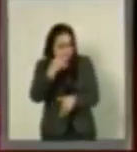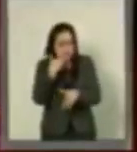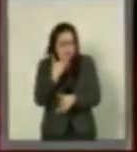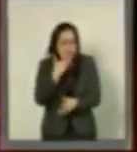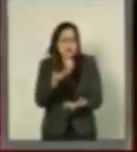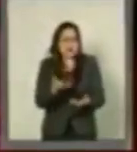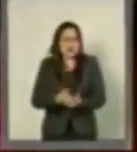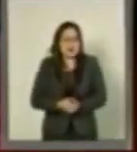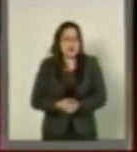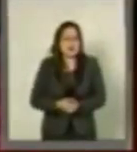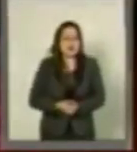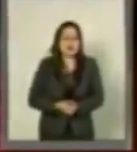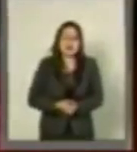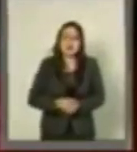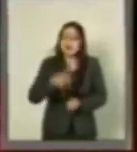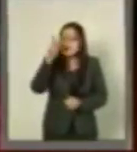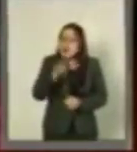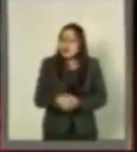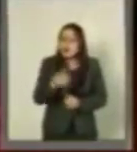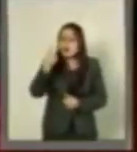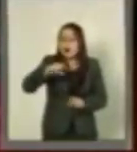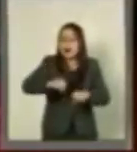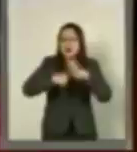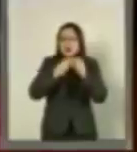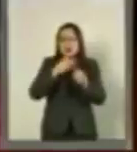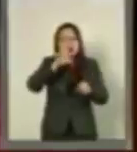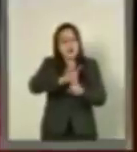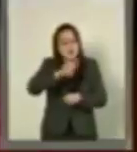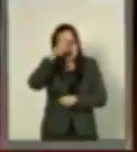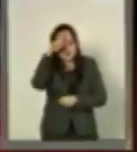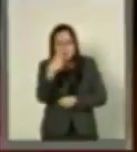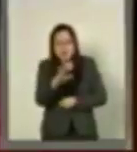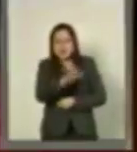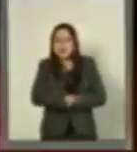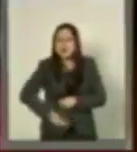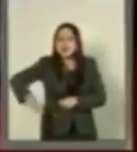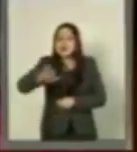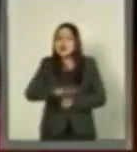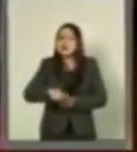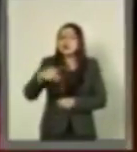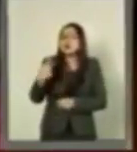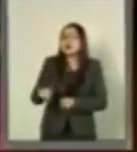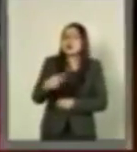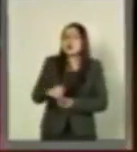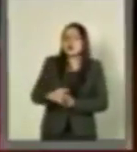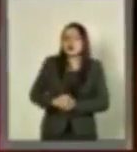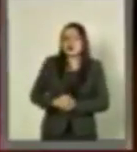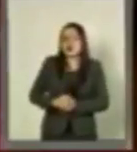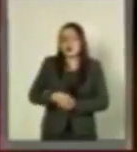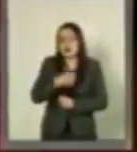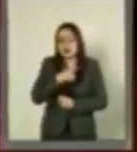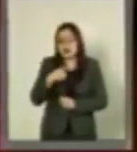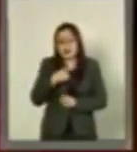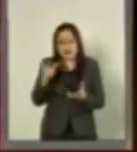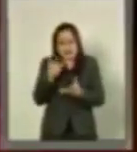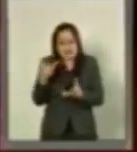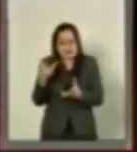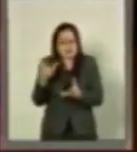¿Será meritorio para la sociedad mexicana que hayamos creado una correa de